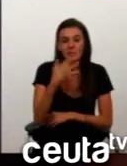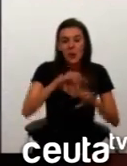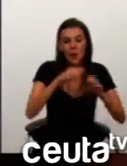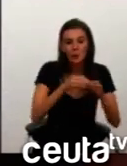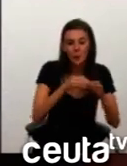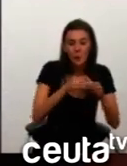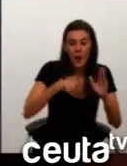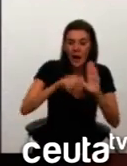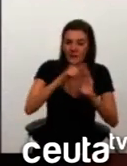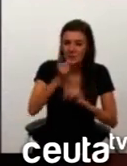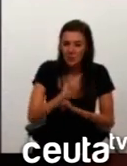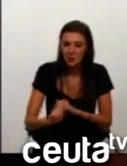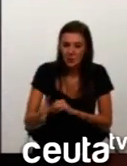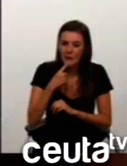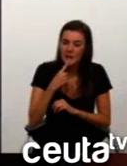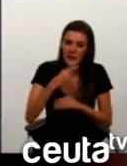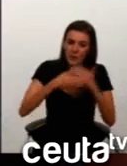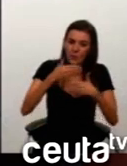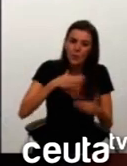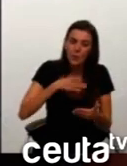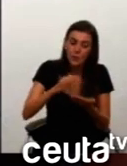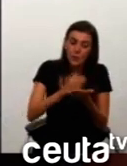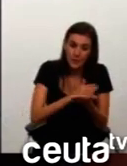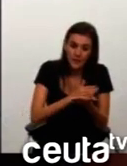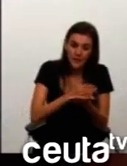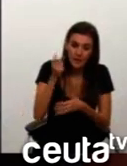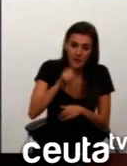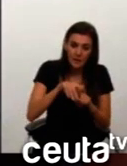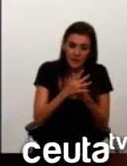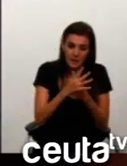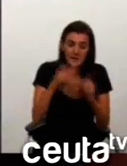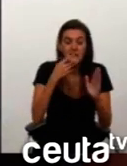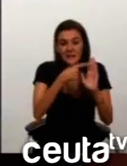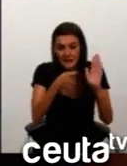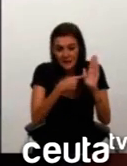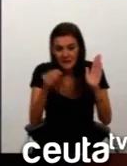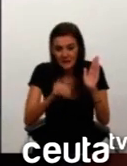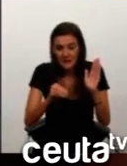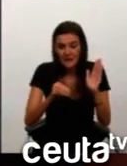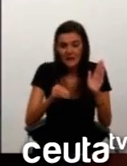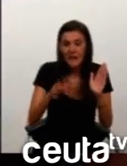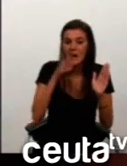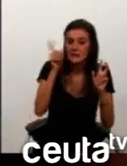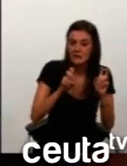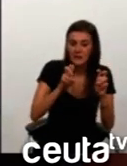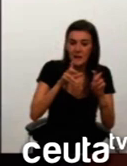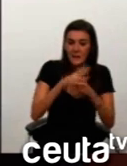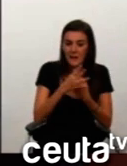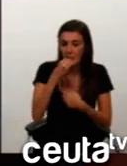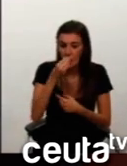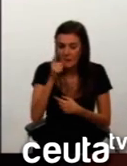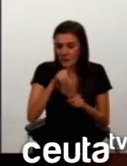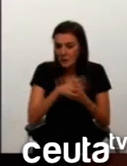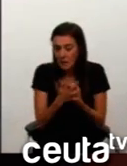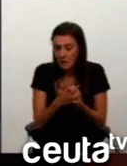no adscritos dicen ustedes que podrán ser beneficiarios de una serie de dietas y la cobertura de determinadas cuantías.